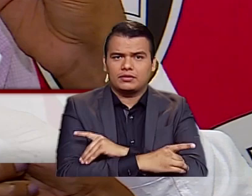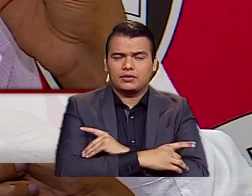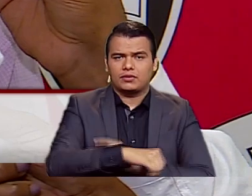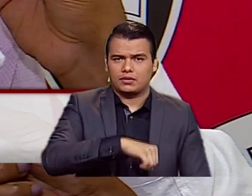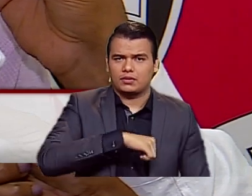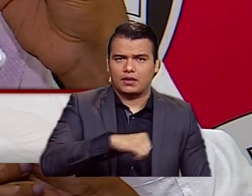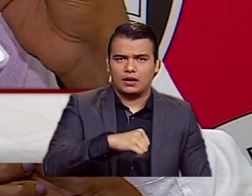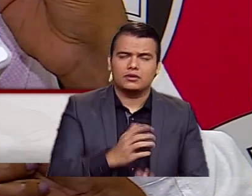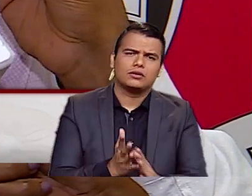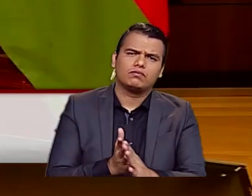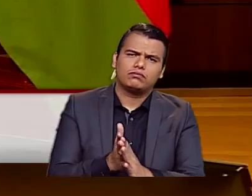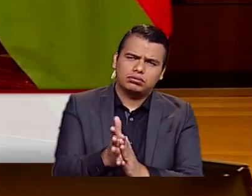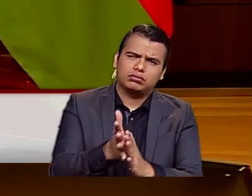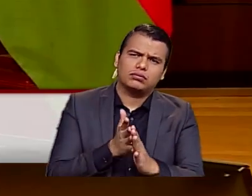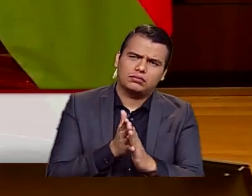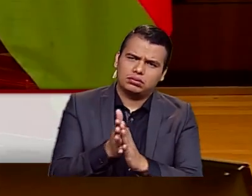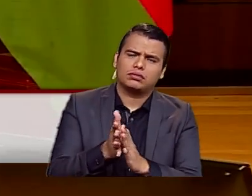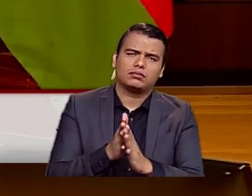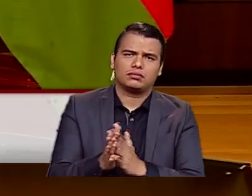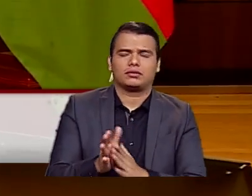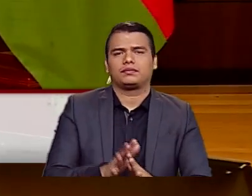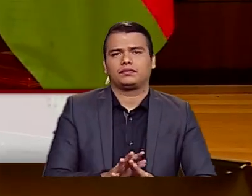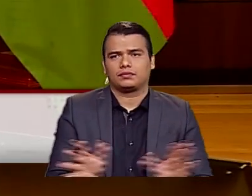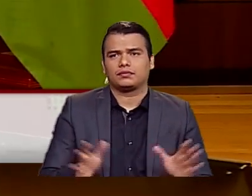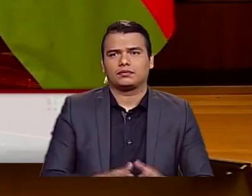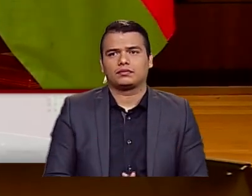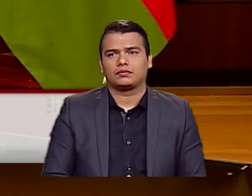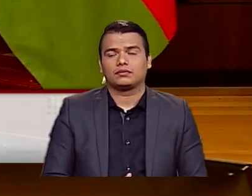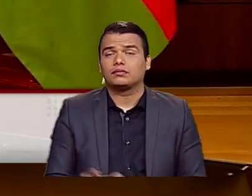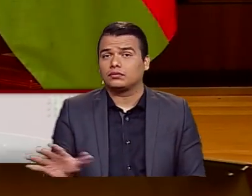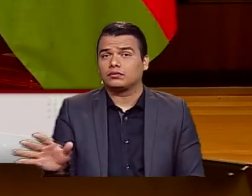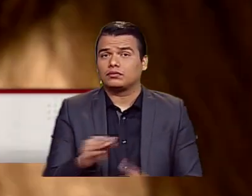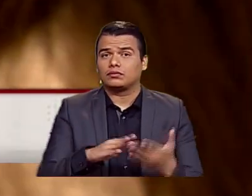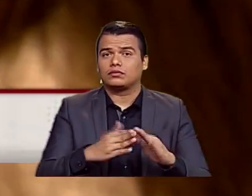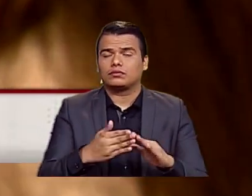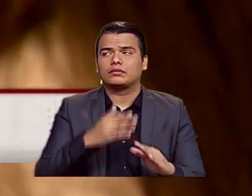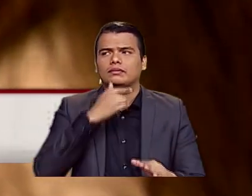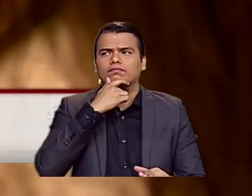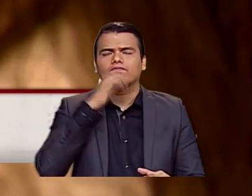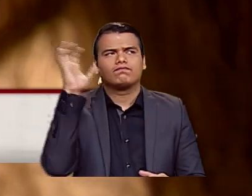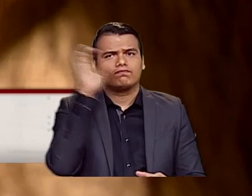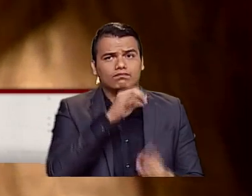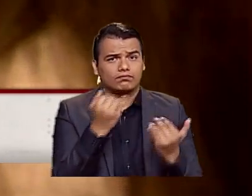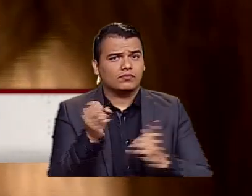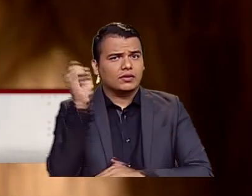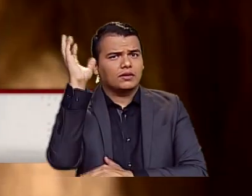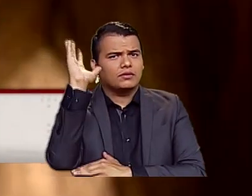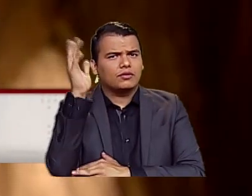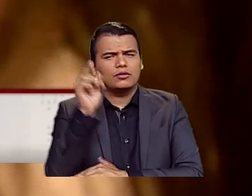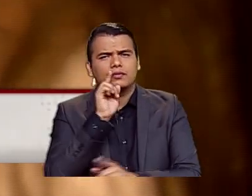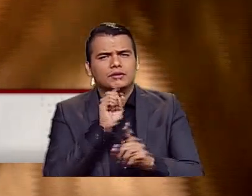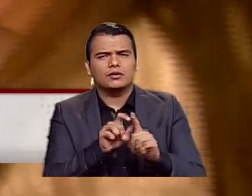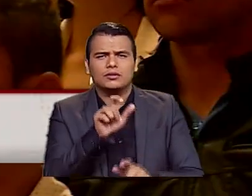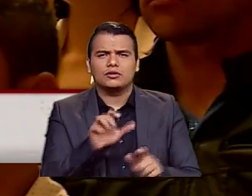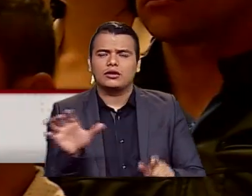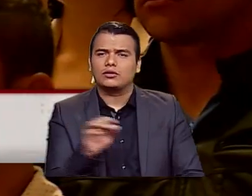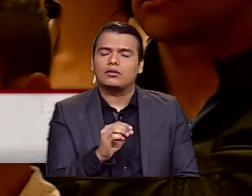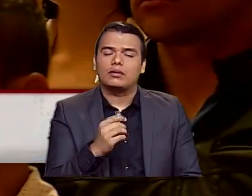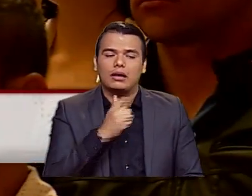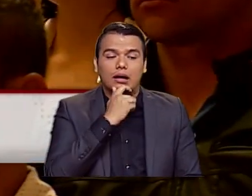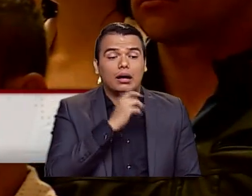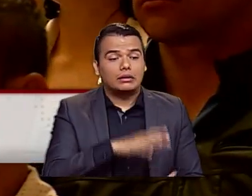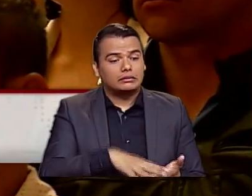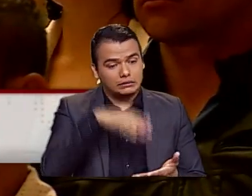difunda de la manera más amplia. El llamado es a que la comunidad entienda que estos espacios académicos buscan empoderar a la sociedad en